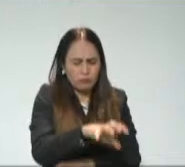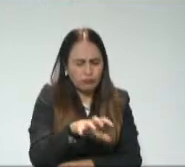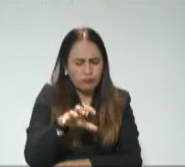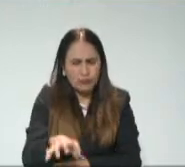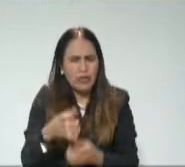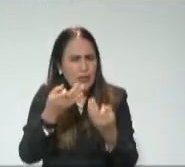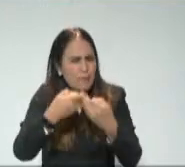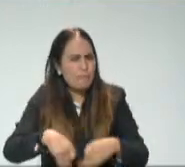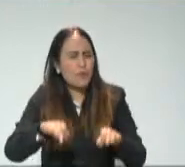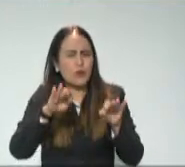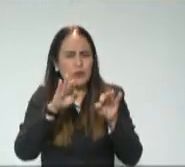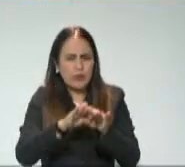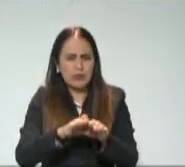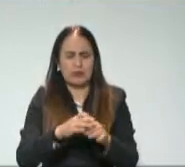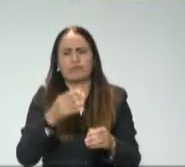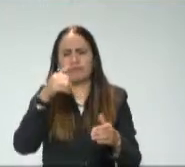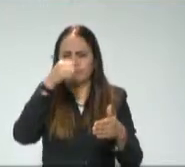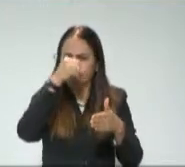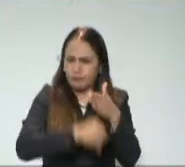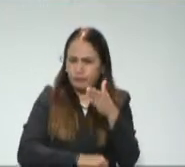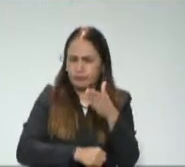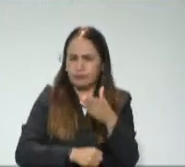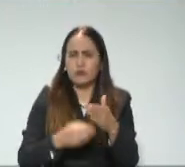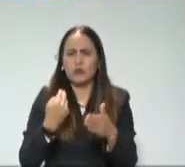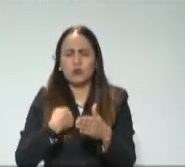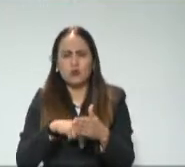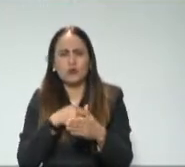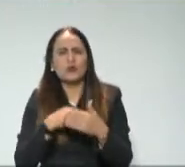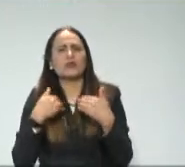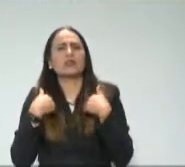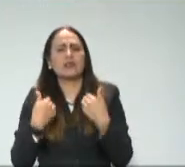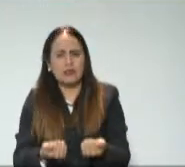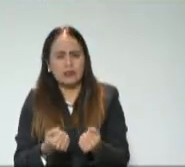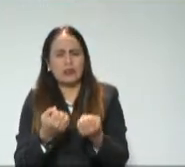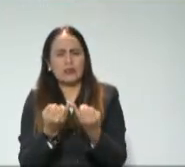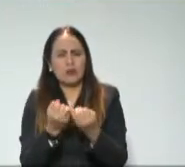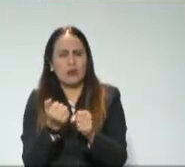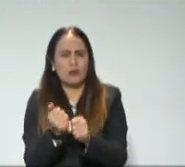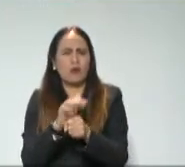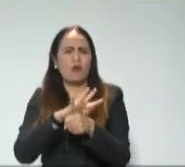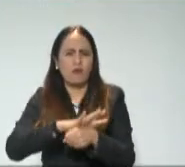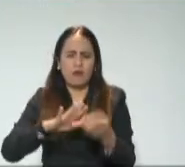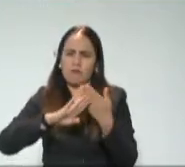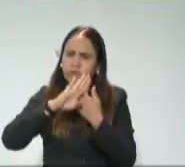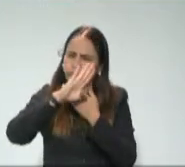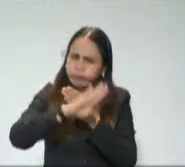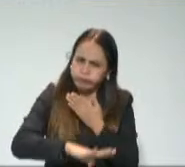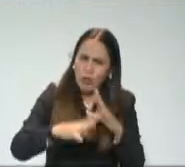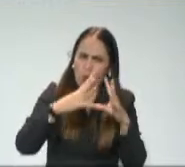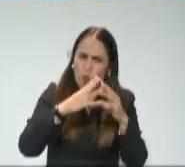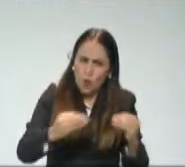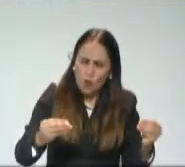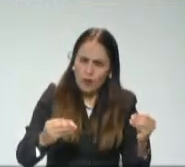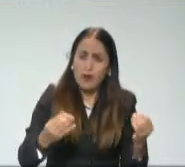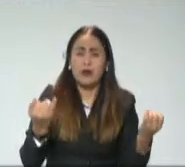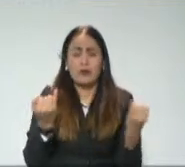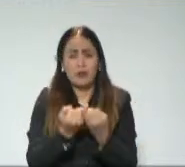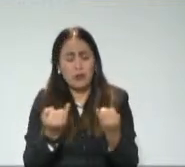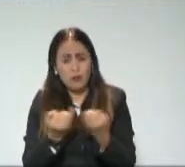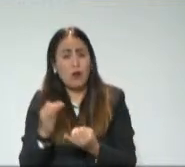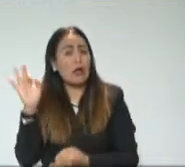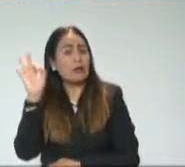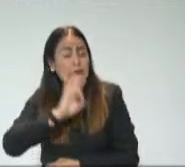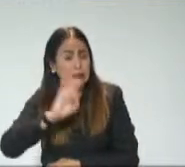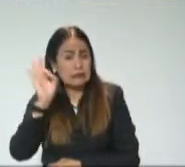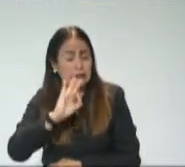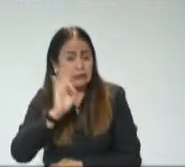claves para no solo eh eh entender y combatir mejor a esta pandemia que enfrentamos sino también en un momento dado